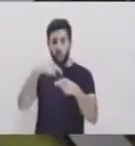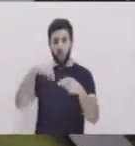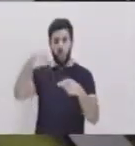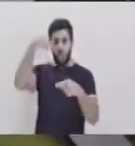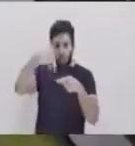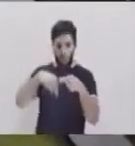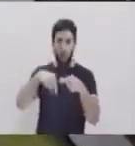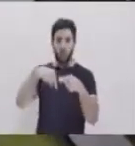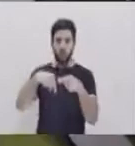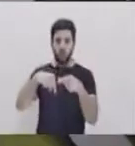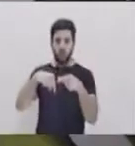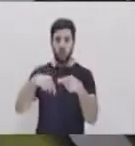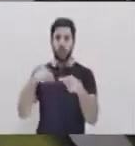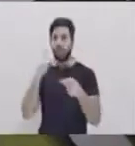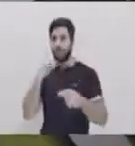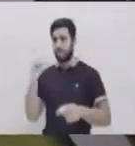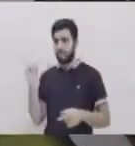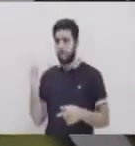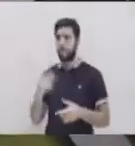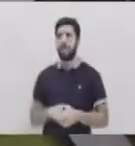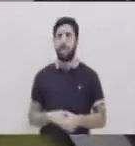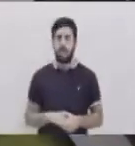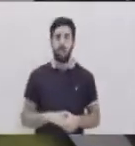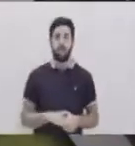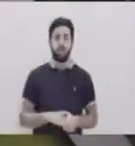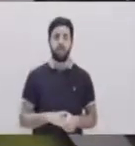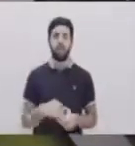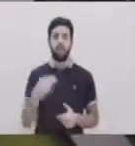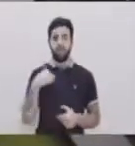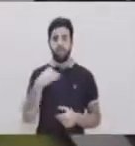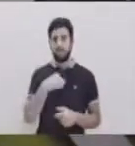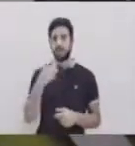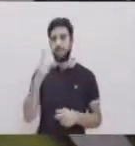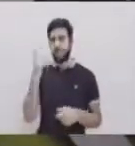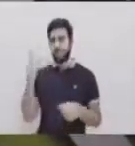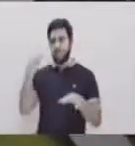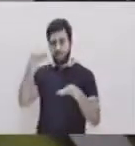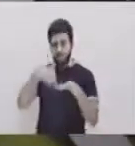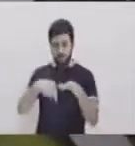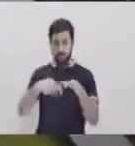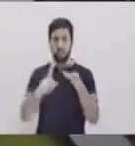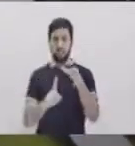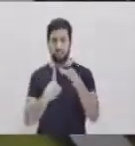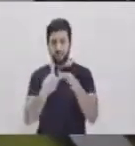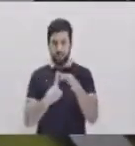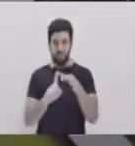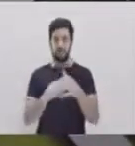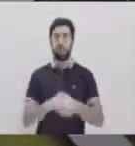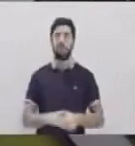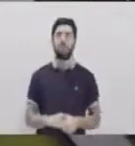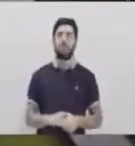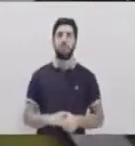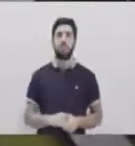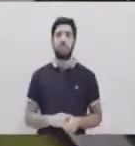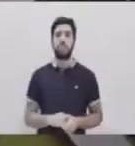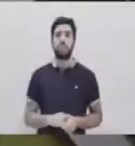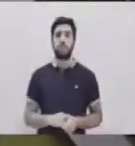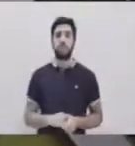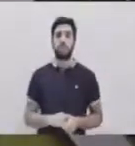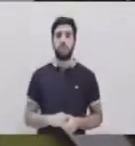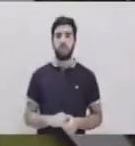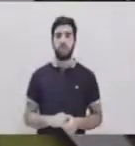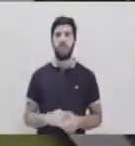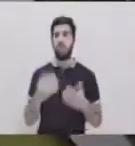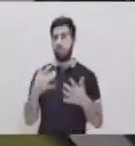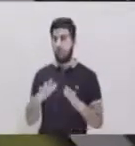que hemos perforado en la base de la botella lo vamos a introducir. Cuando ya hemos hecho esto, entonces nos va a